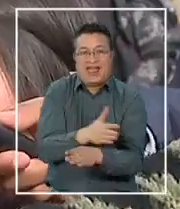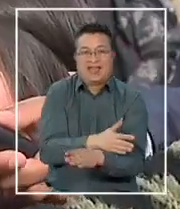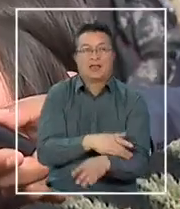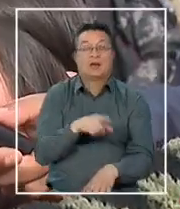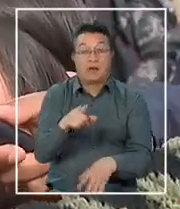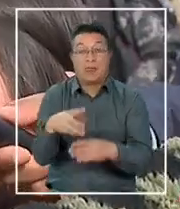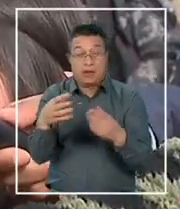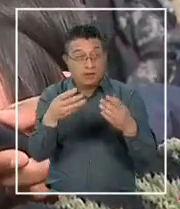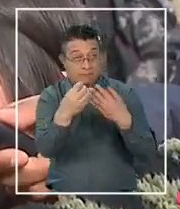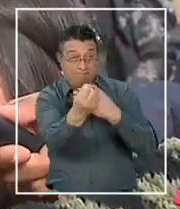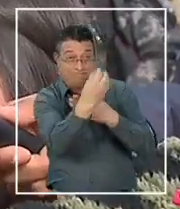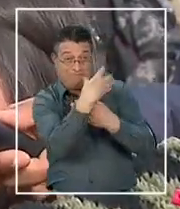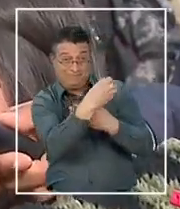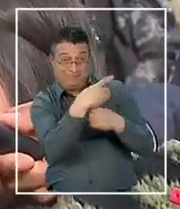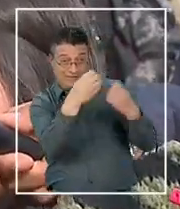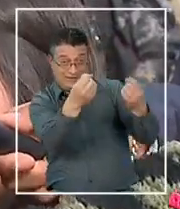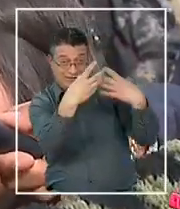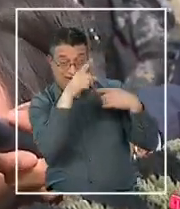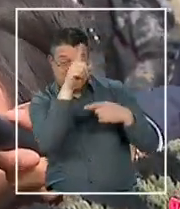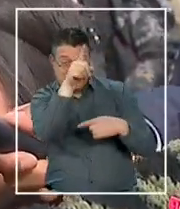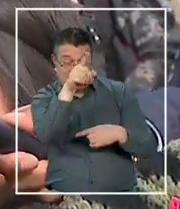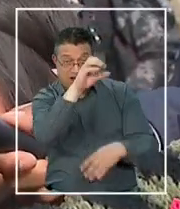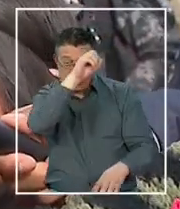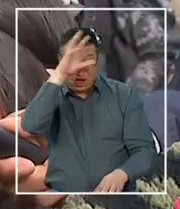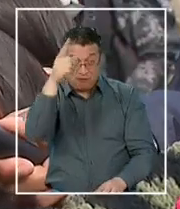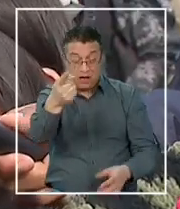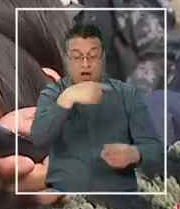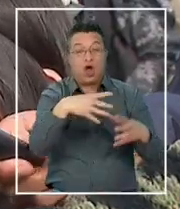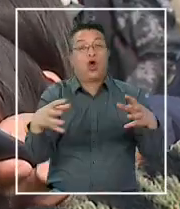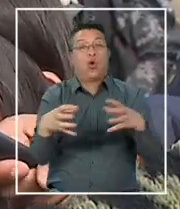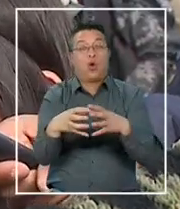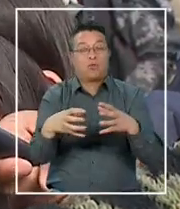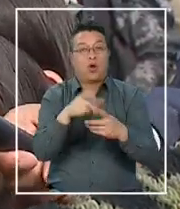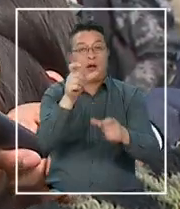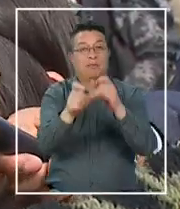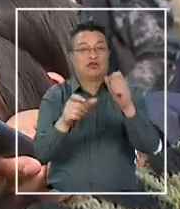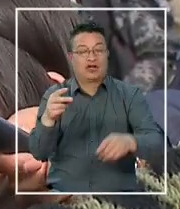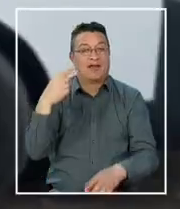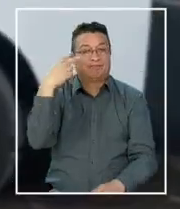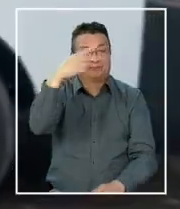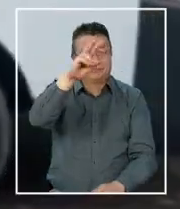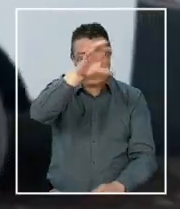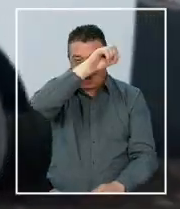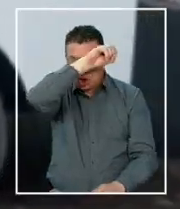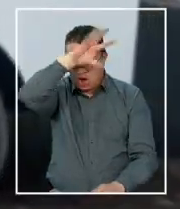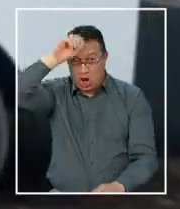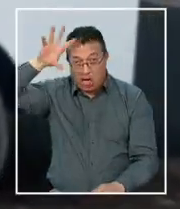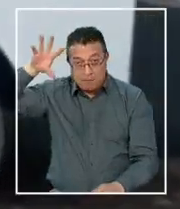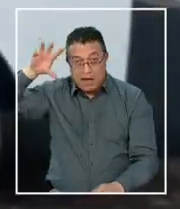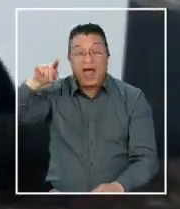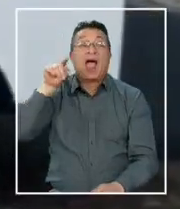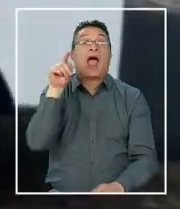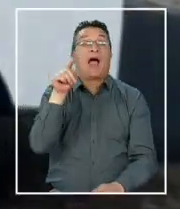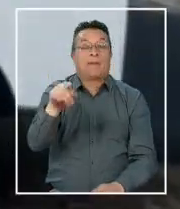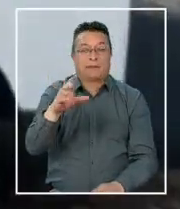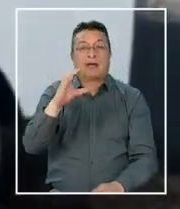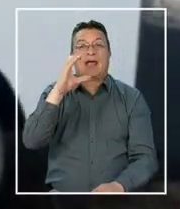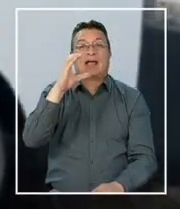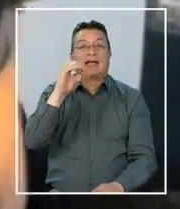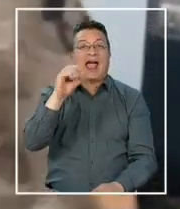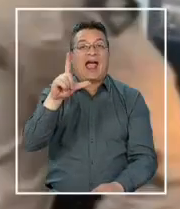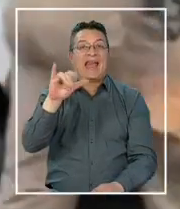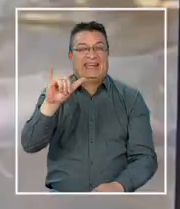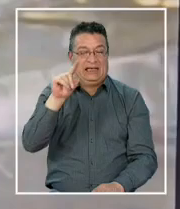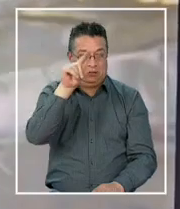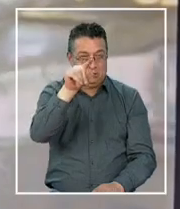proveedores o personas que envían esta droga corresponden a un grupo de personas de nacionalidad colombiana que es de la Ciudad de Cali